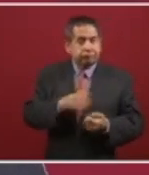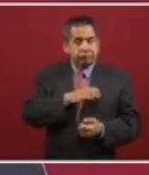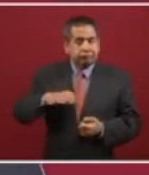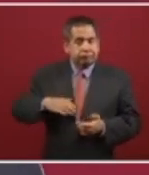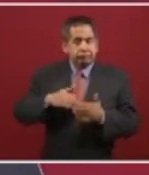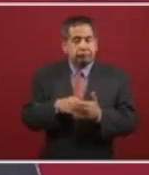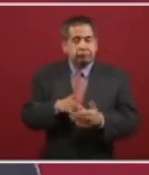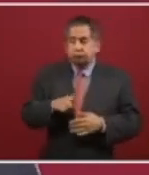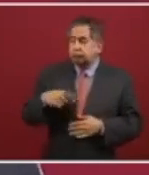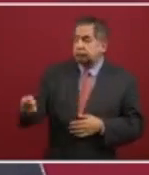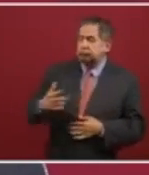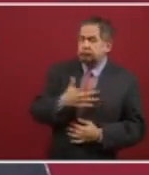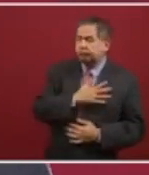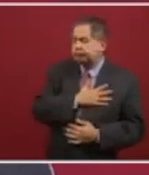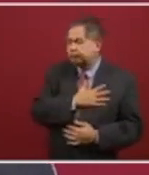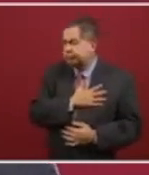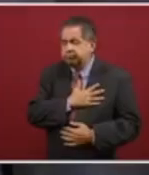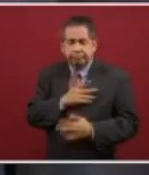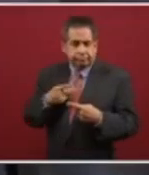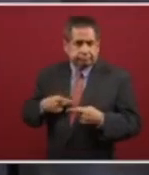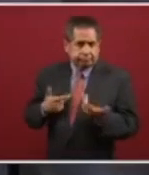es el amor al prójimo.